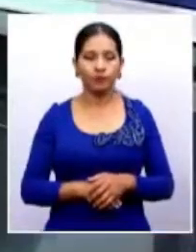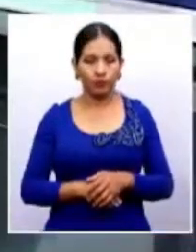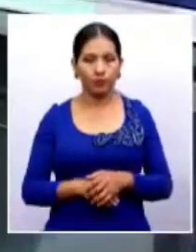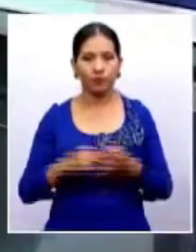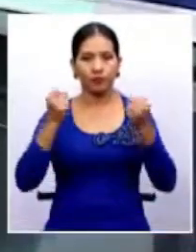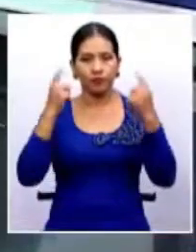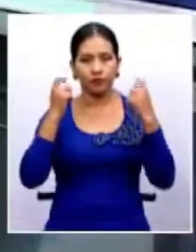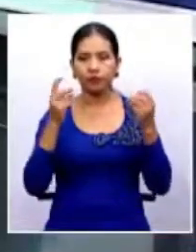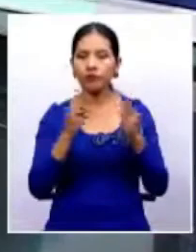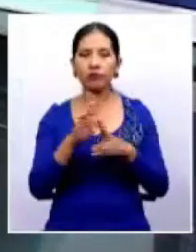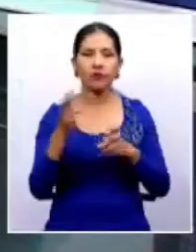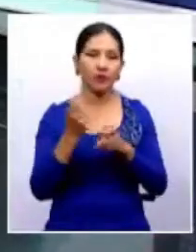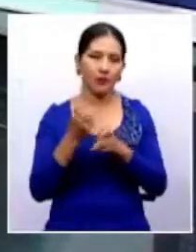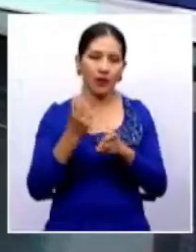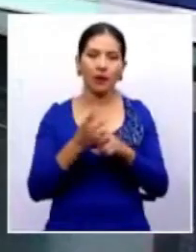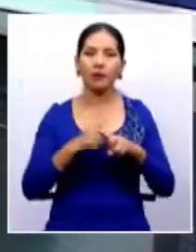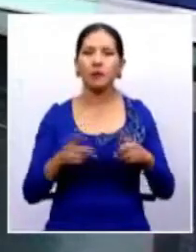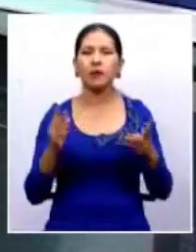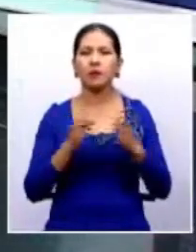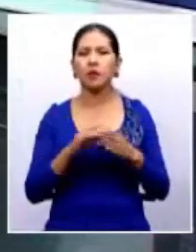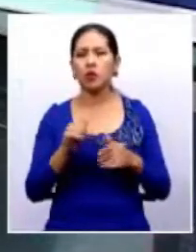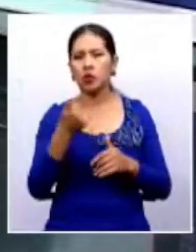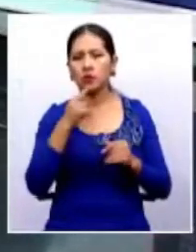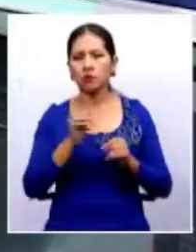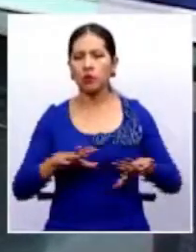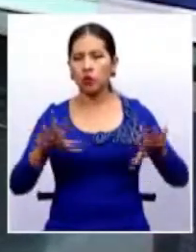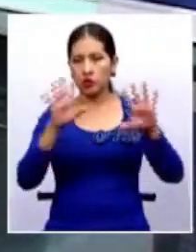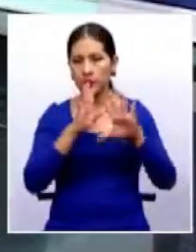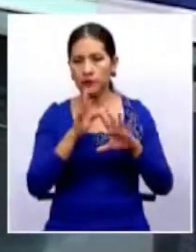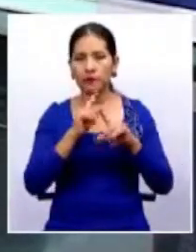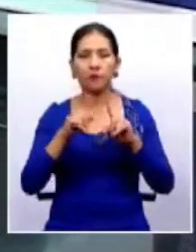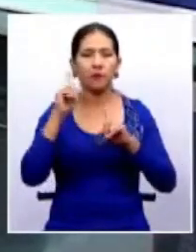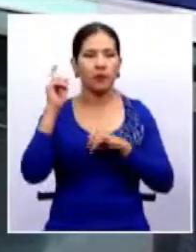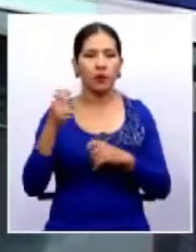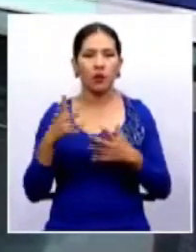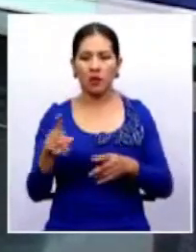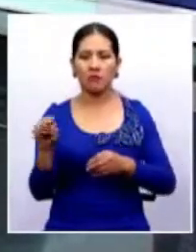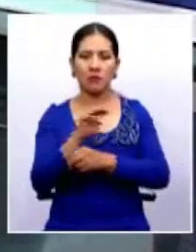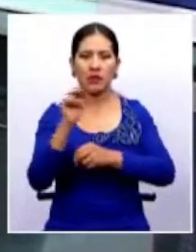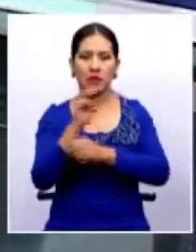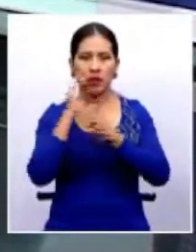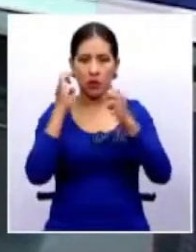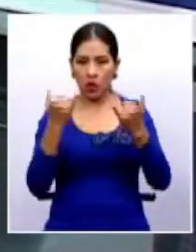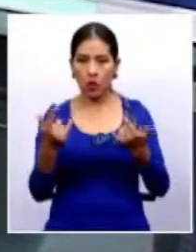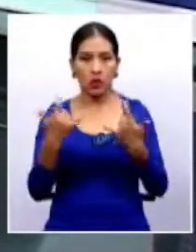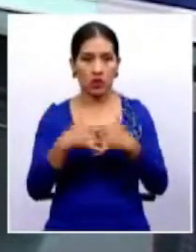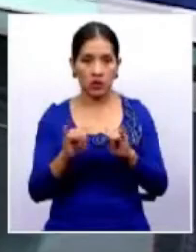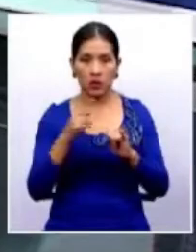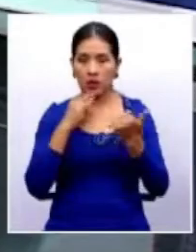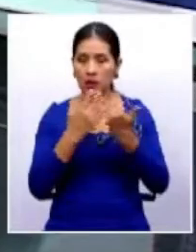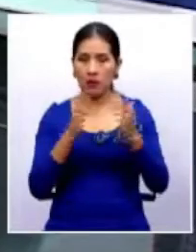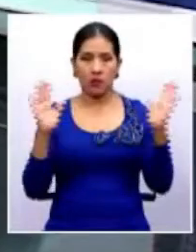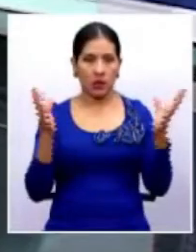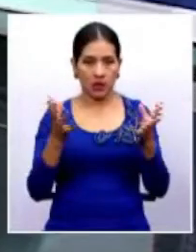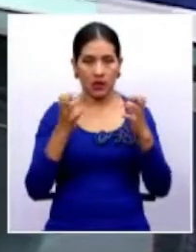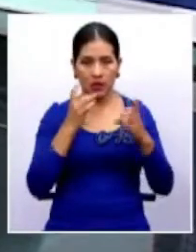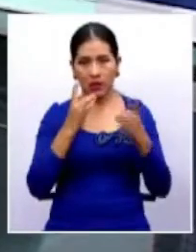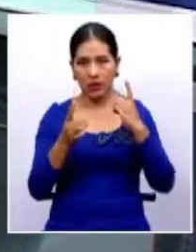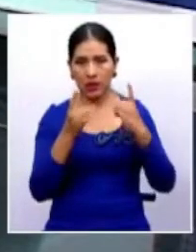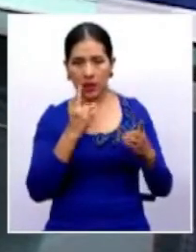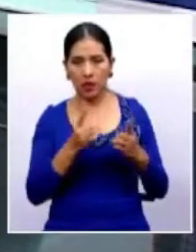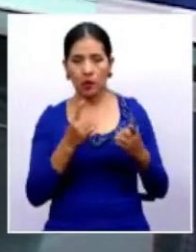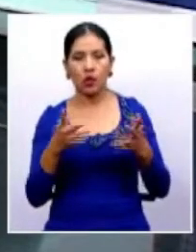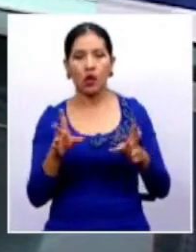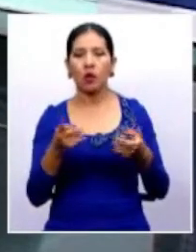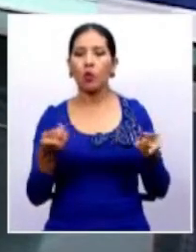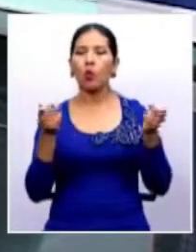de plural el ministro para cerrar por favor usted nos indicaba de que todavía el Ministerio de Educación permanece abierto al diálogo se ha